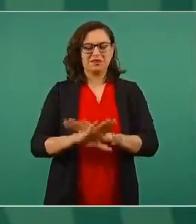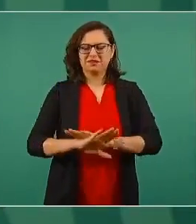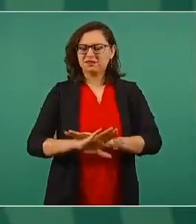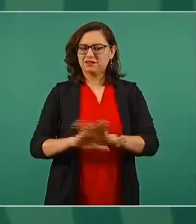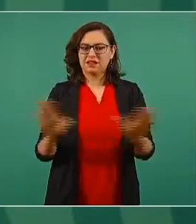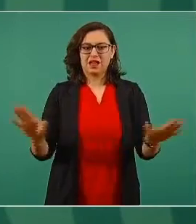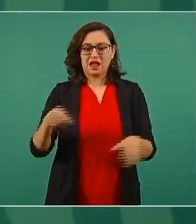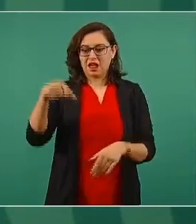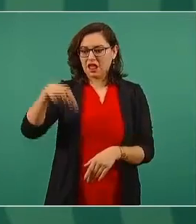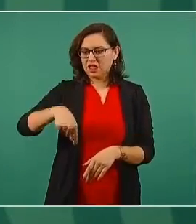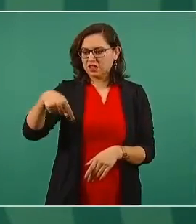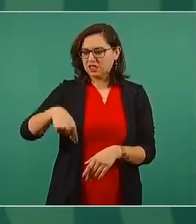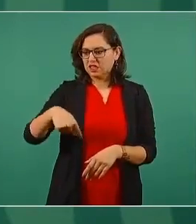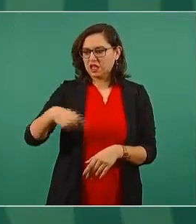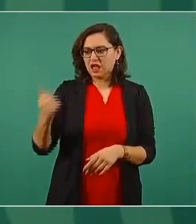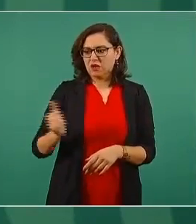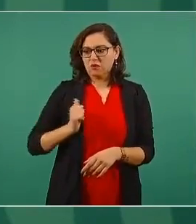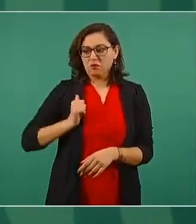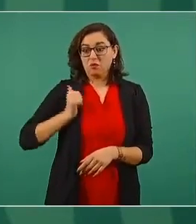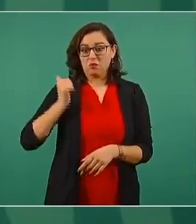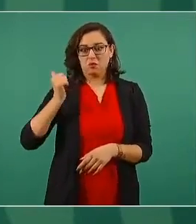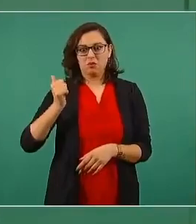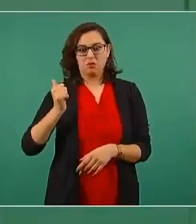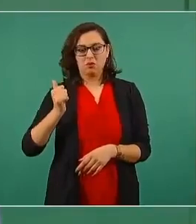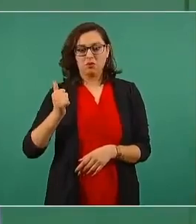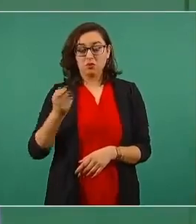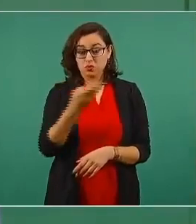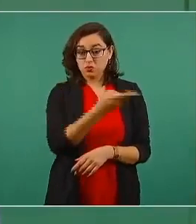utilice esta plataforma,